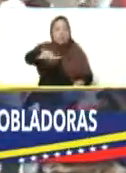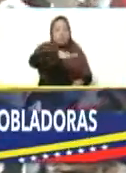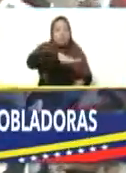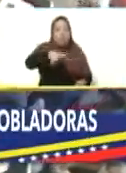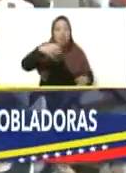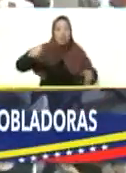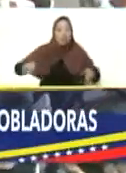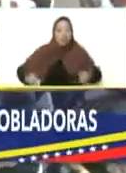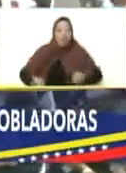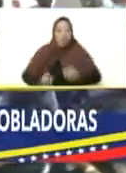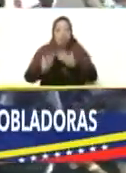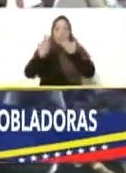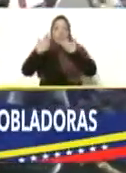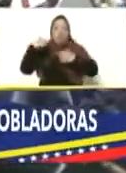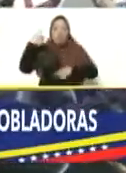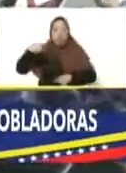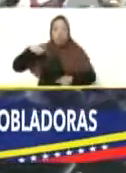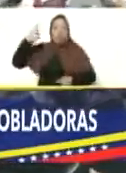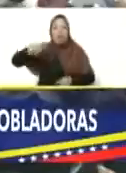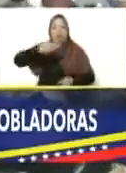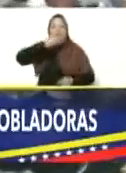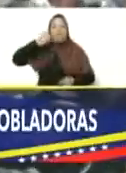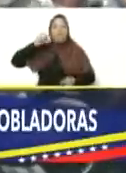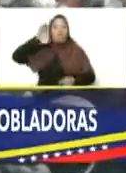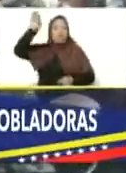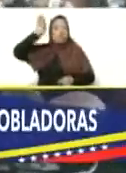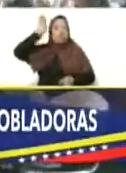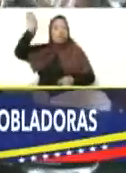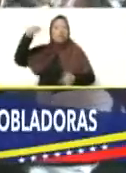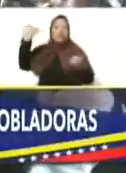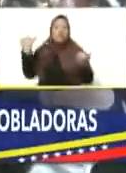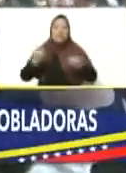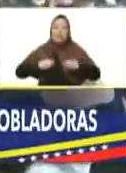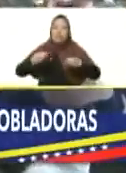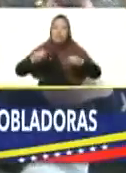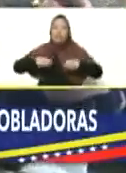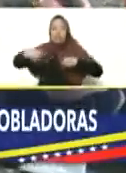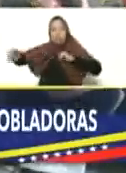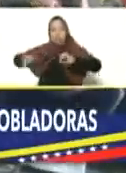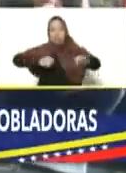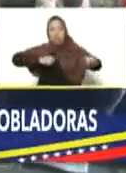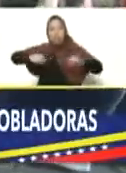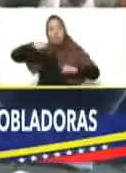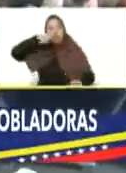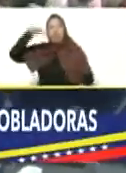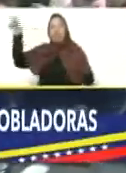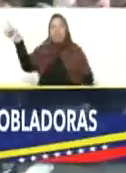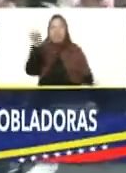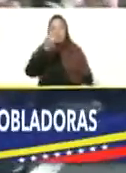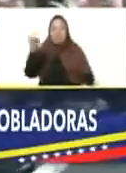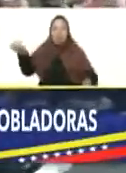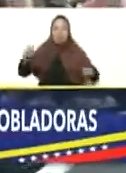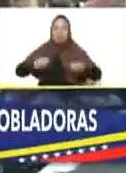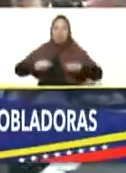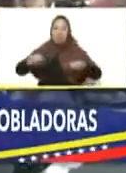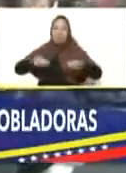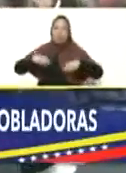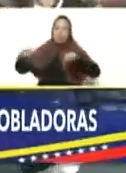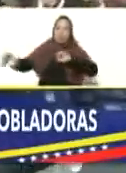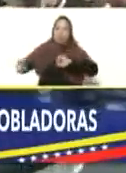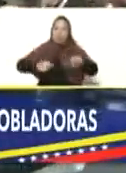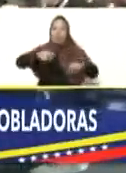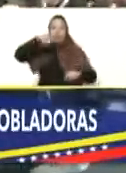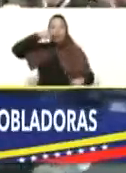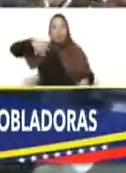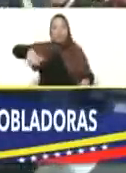esperanza de que el mañana va a ser mejor que hoy que viva el movimiento popular de venezuela que viva el movimiento de